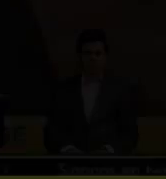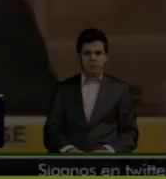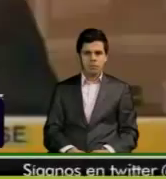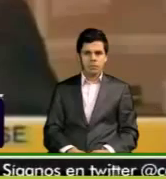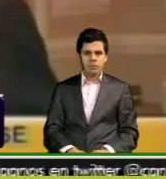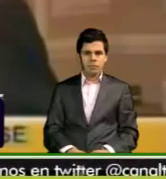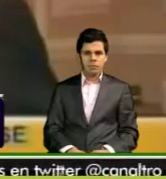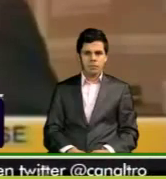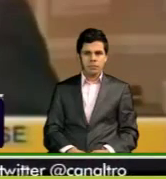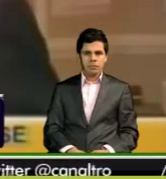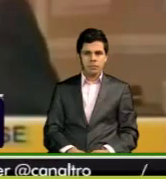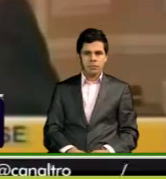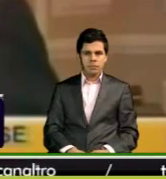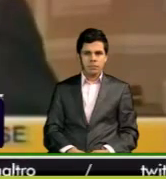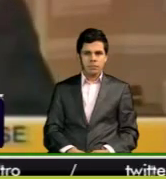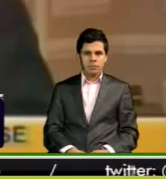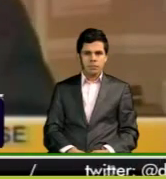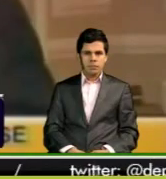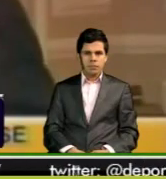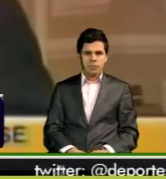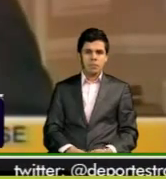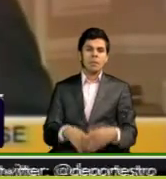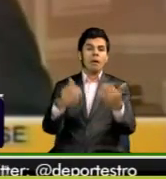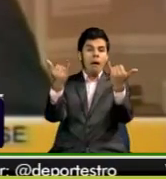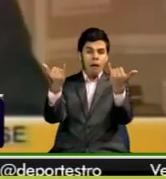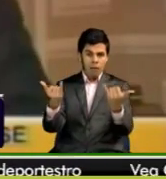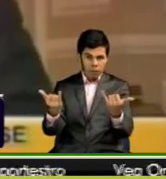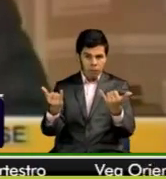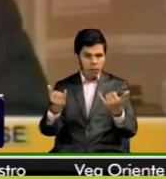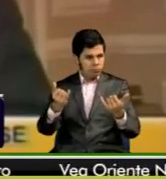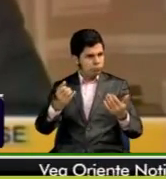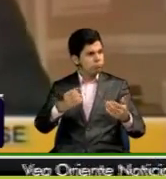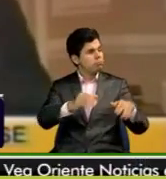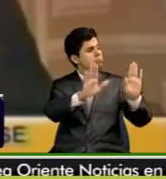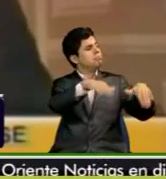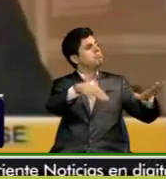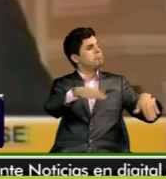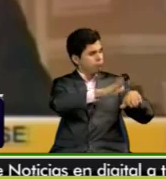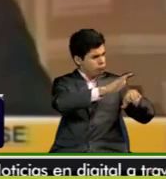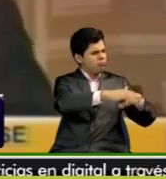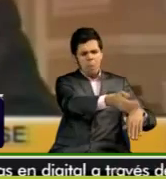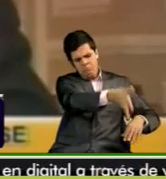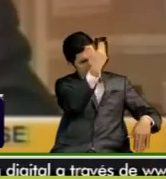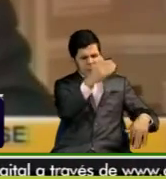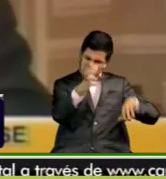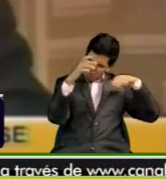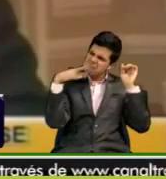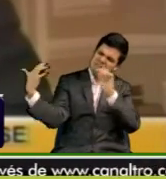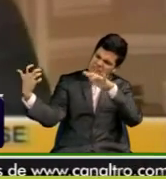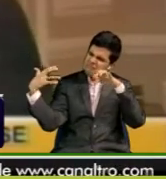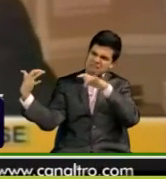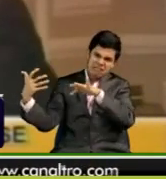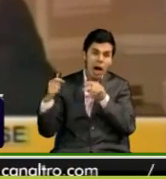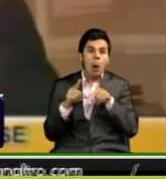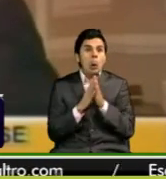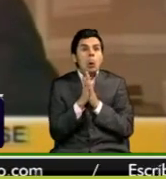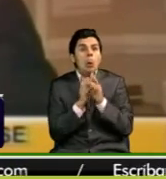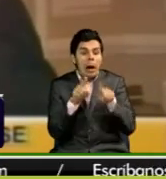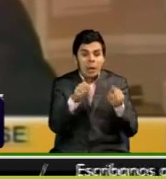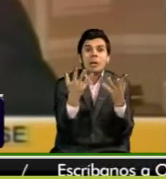No es momento de hacer sonar las trompetas de guerra que algunos quisieran